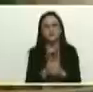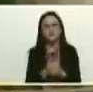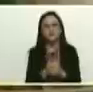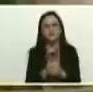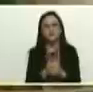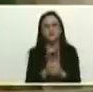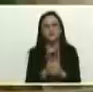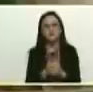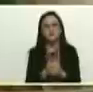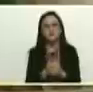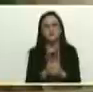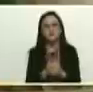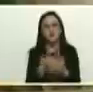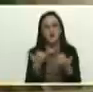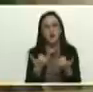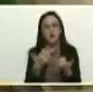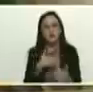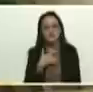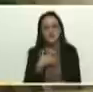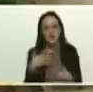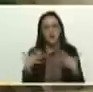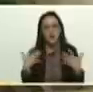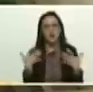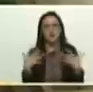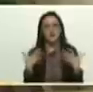Estoy contento y complacido